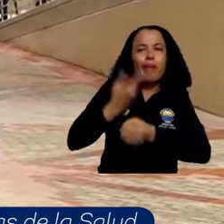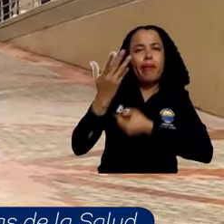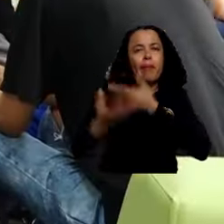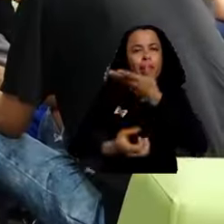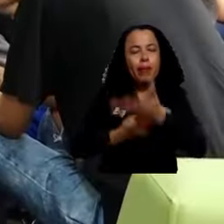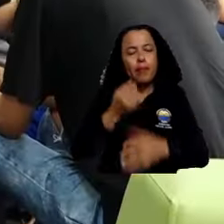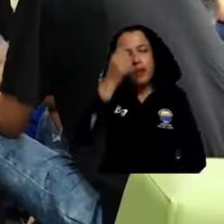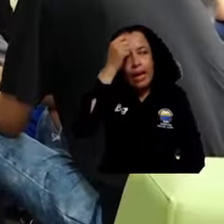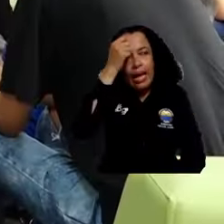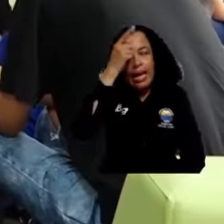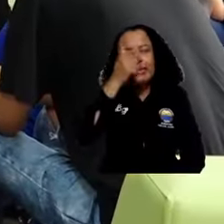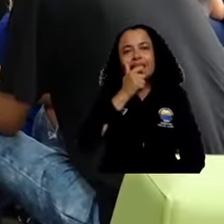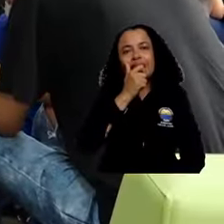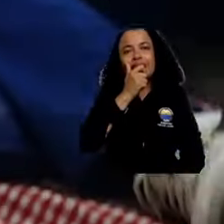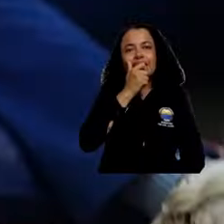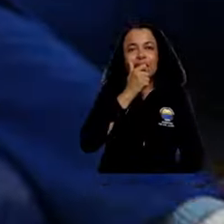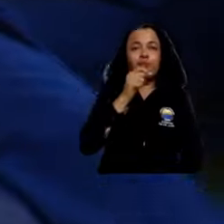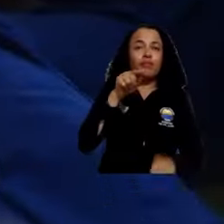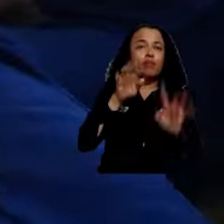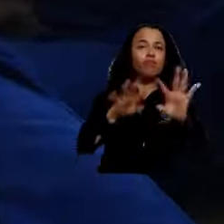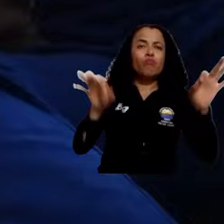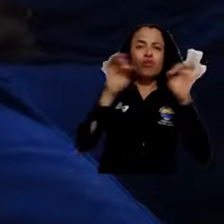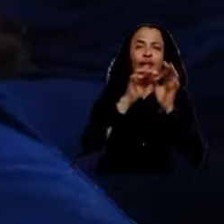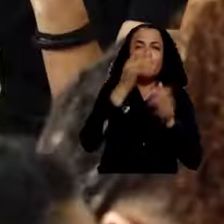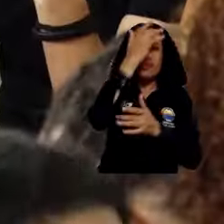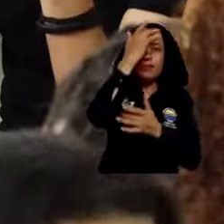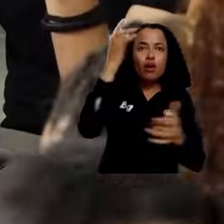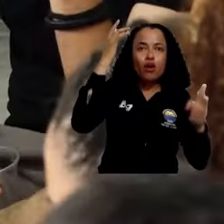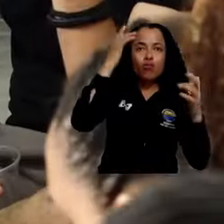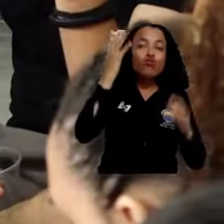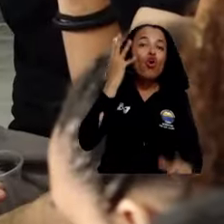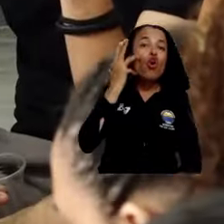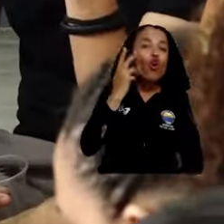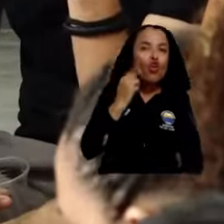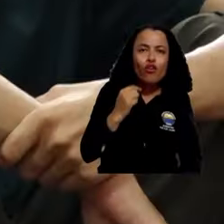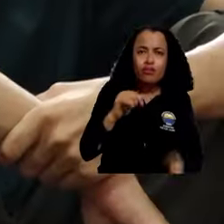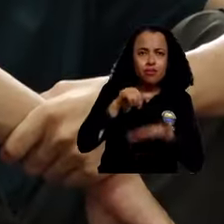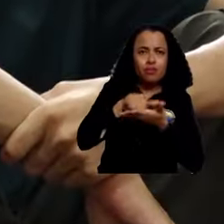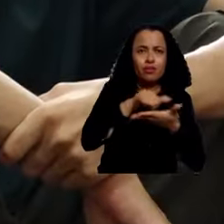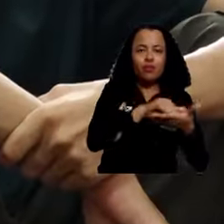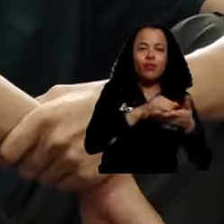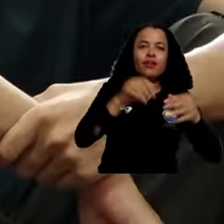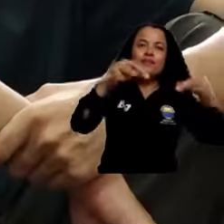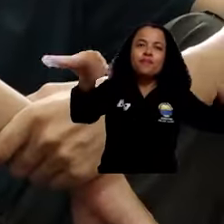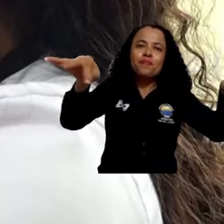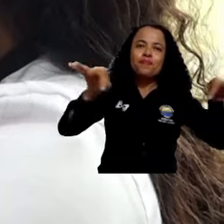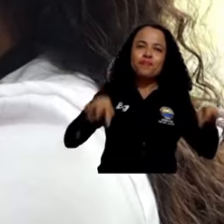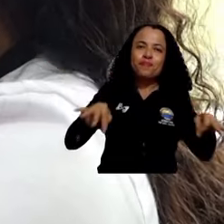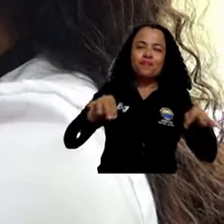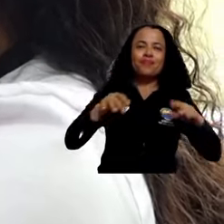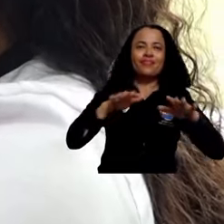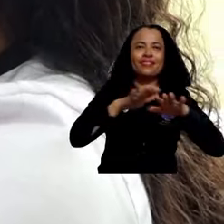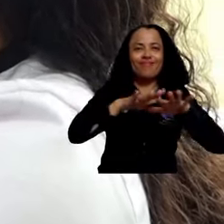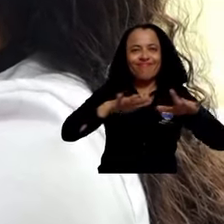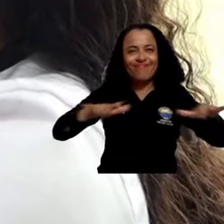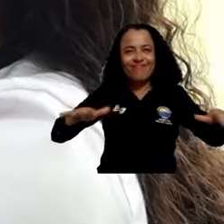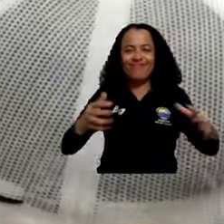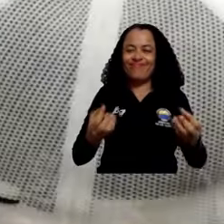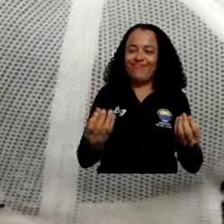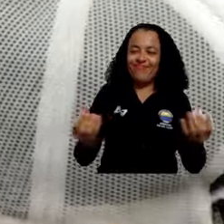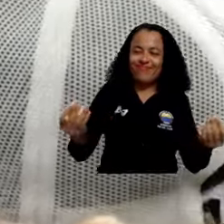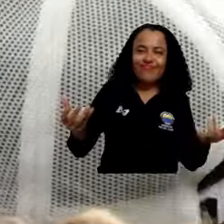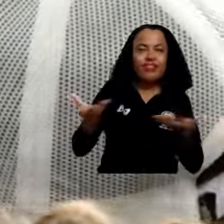en ese momento. Con la consigna de que la salud mental es un asunto cotidiano, se desarrolló un picnic denominado Los Casi